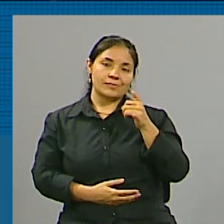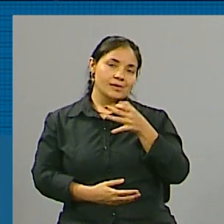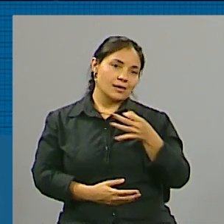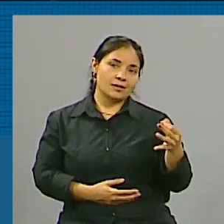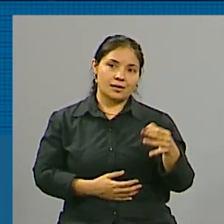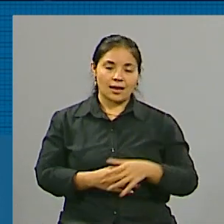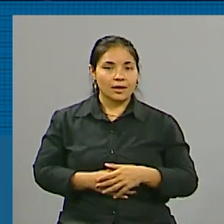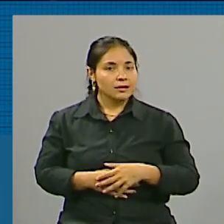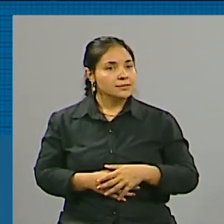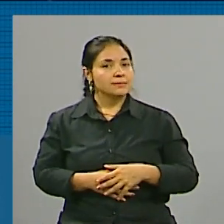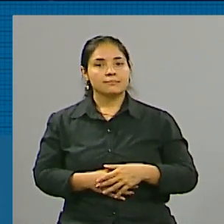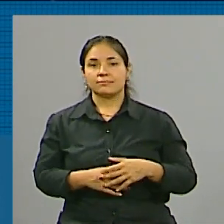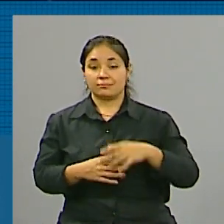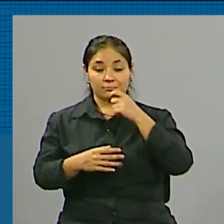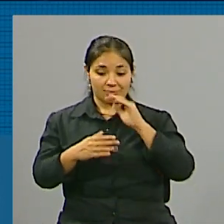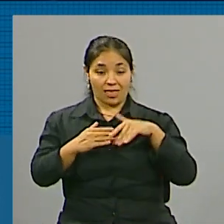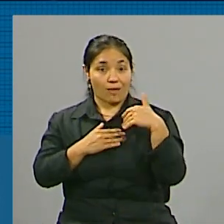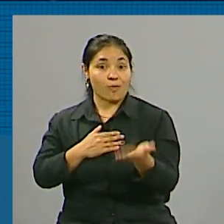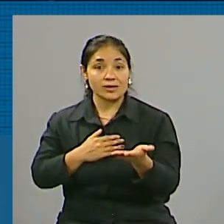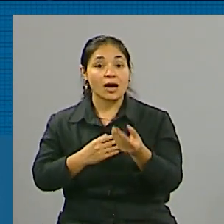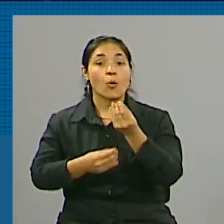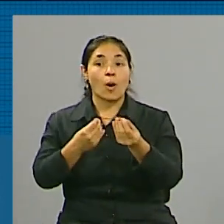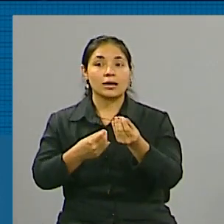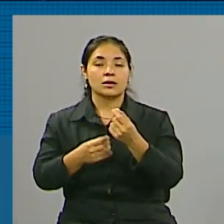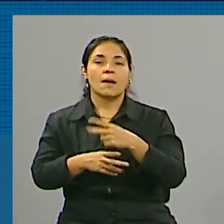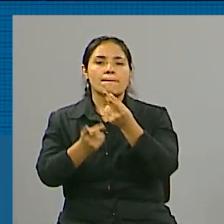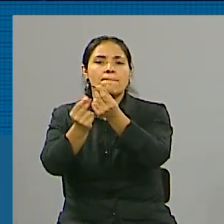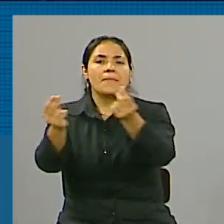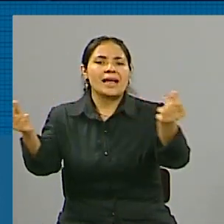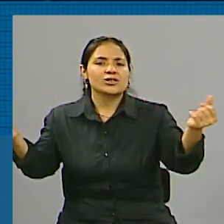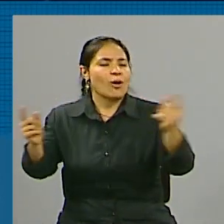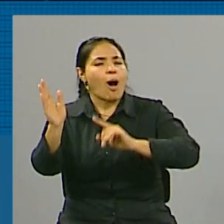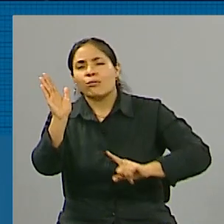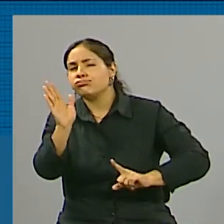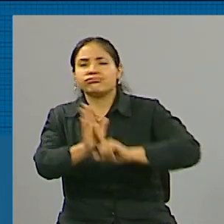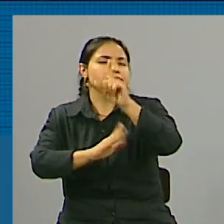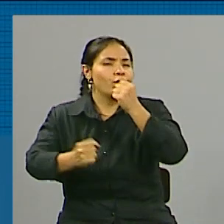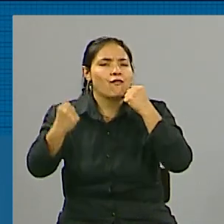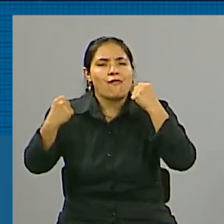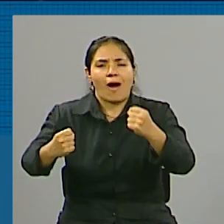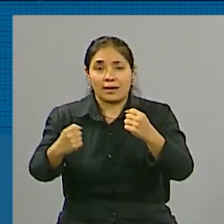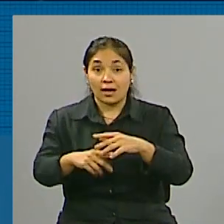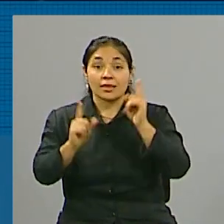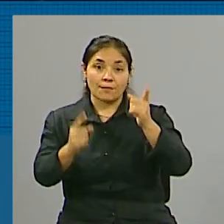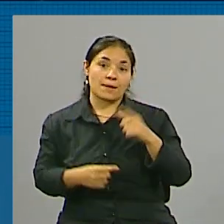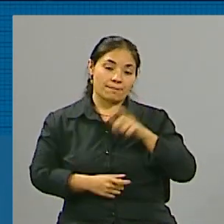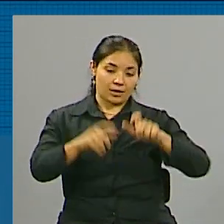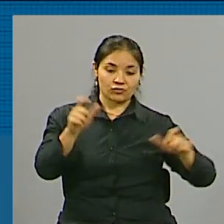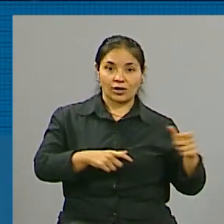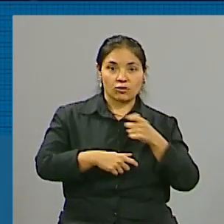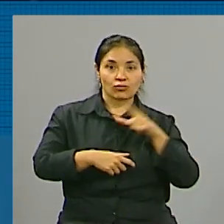consecuencia inmediata, como decía al comienzo, es una fuerte suba de precios, por ende una fuerte caída en el poder